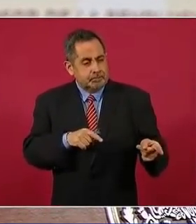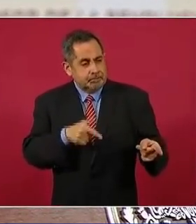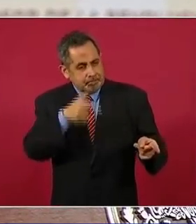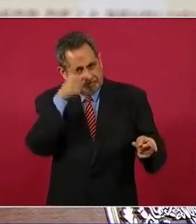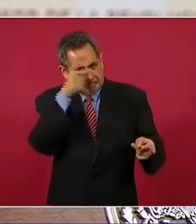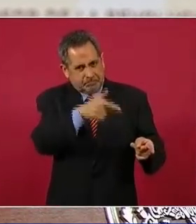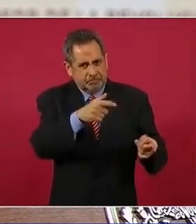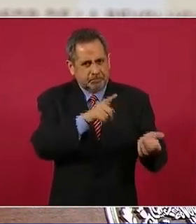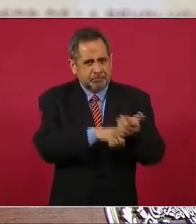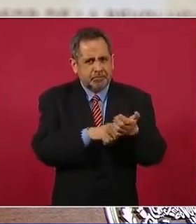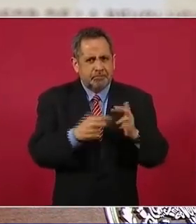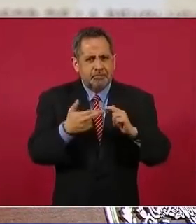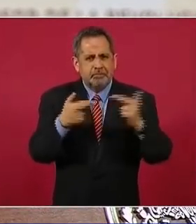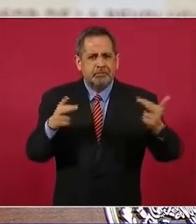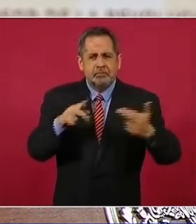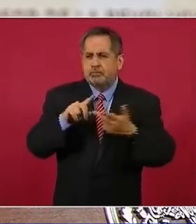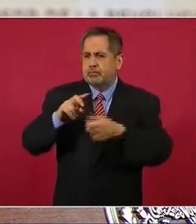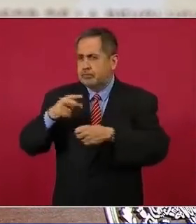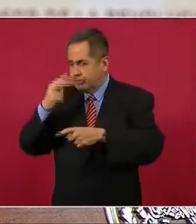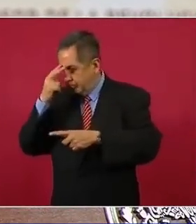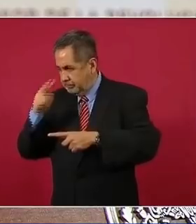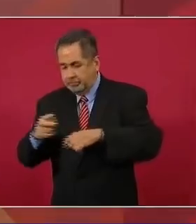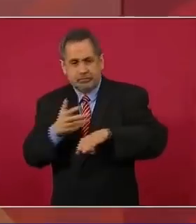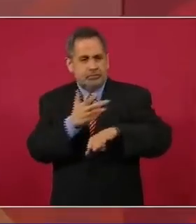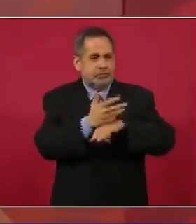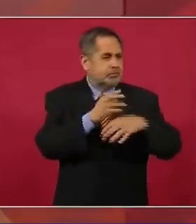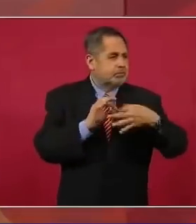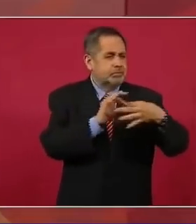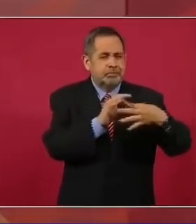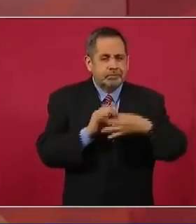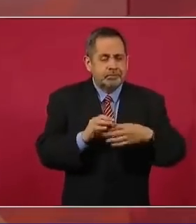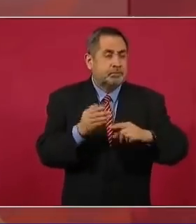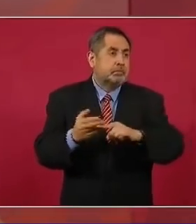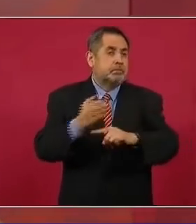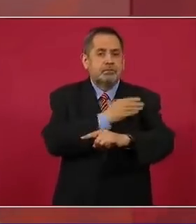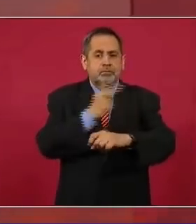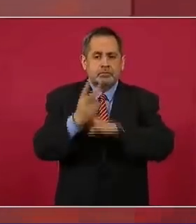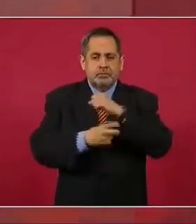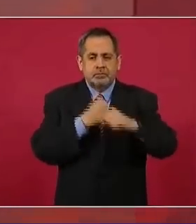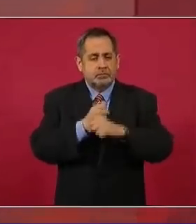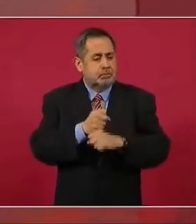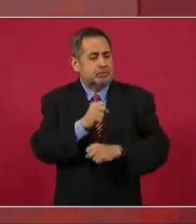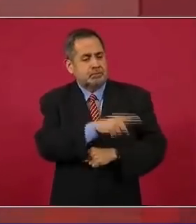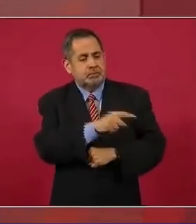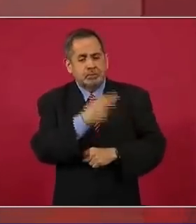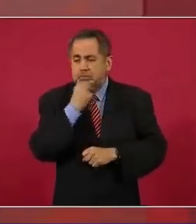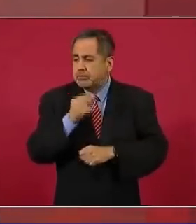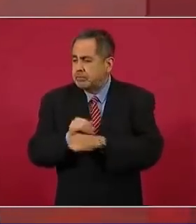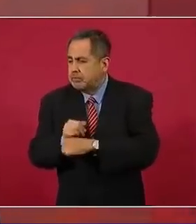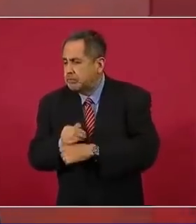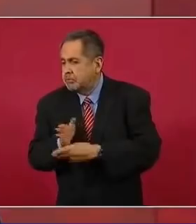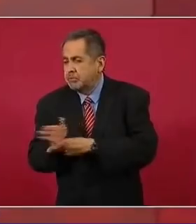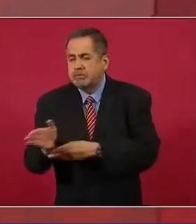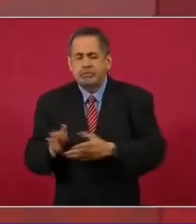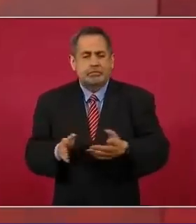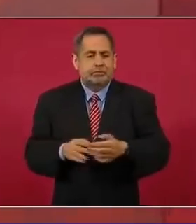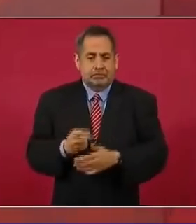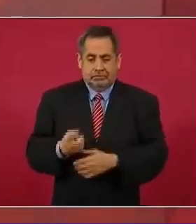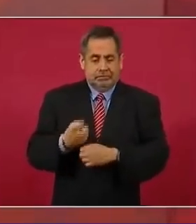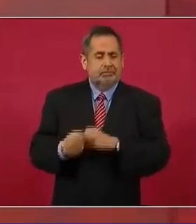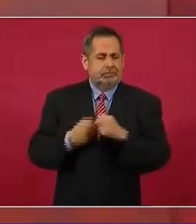de las relaciones entre Estados Unidos y México. En este